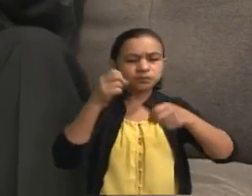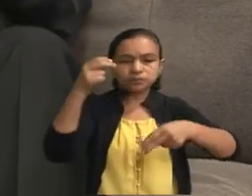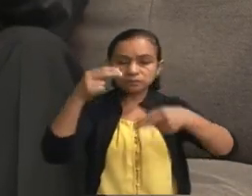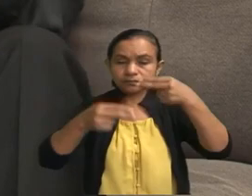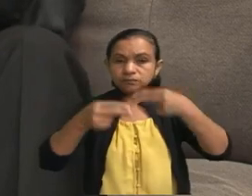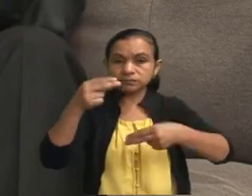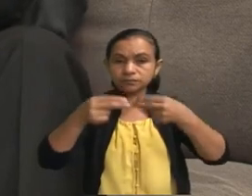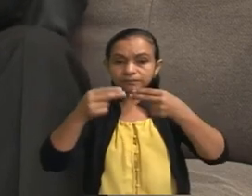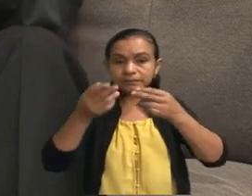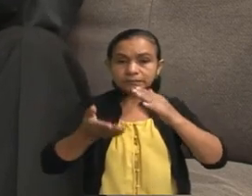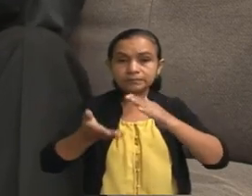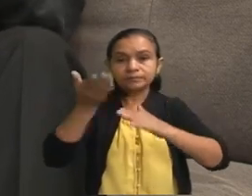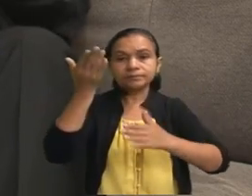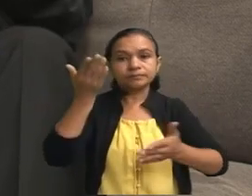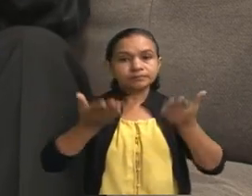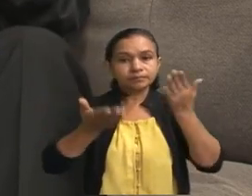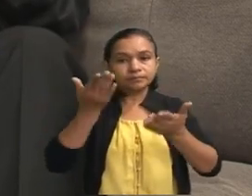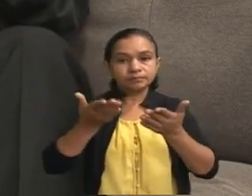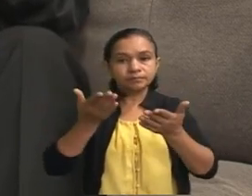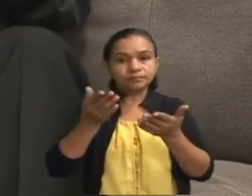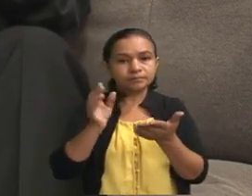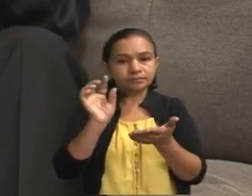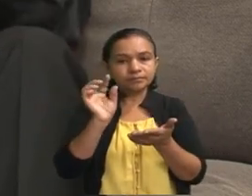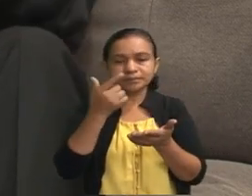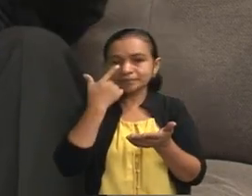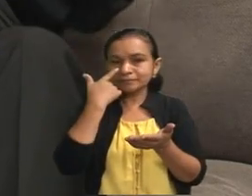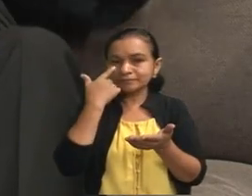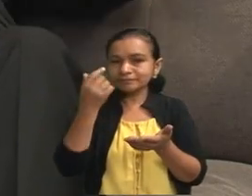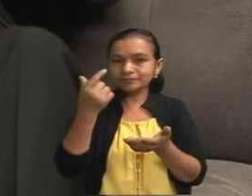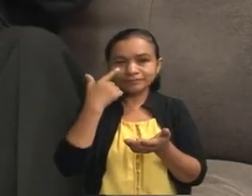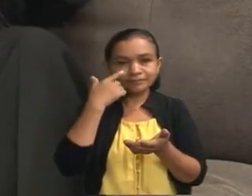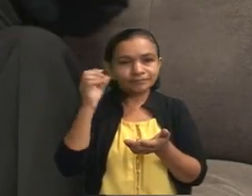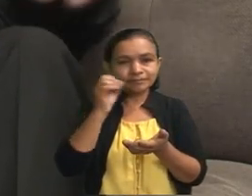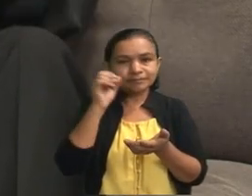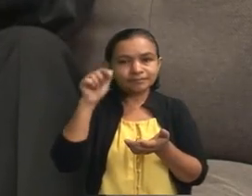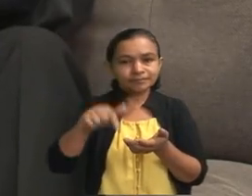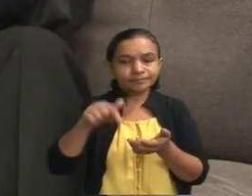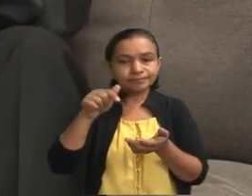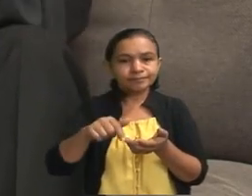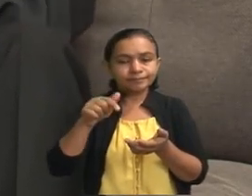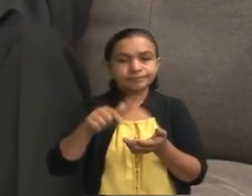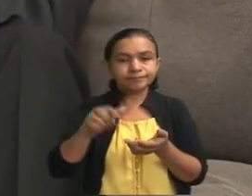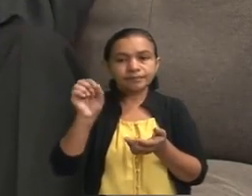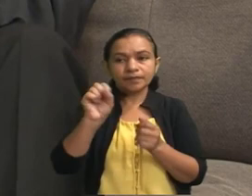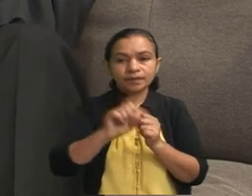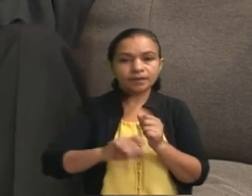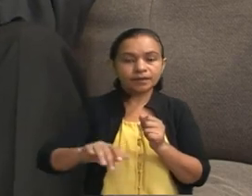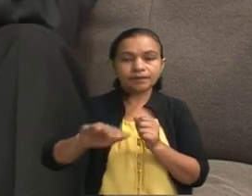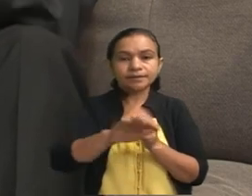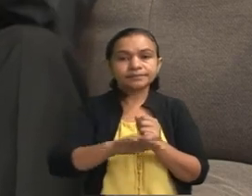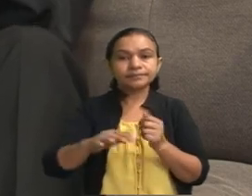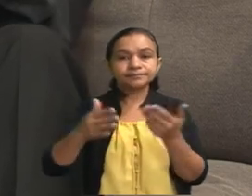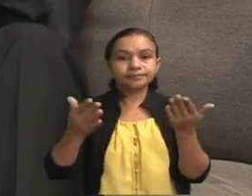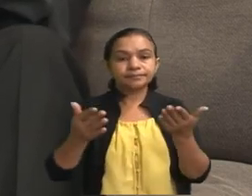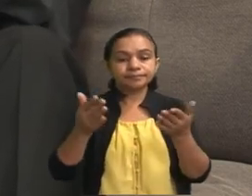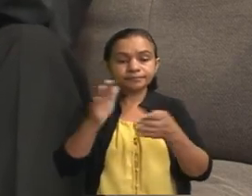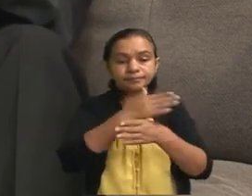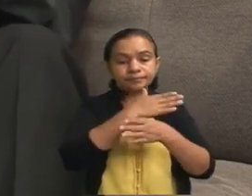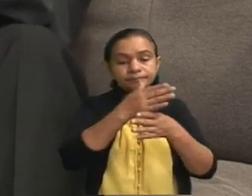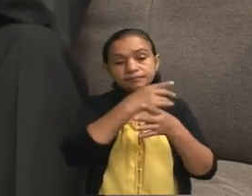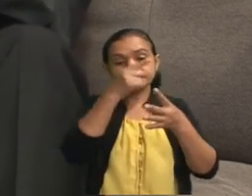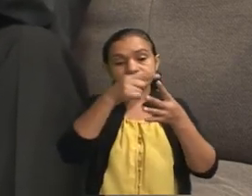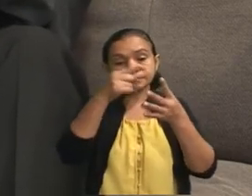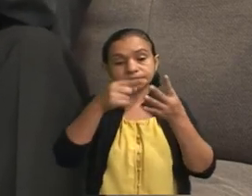magnitud probablemente muy poco conocida para nuestra sociedad. En fin, una serie de